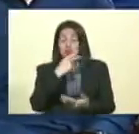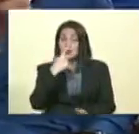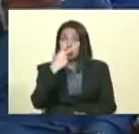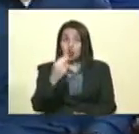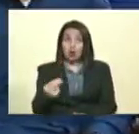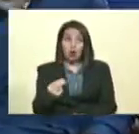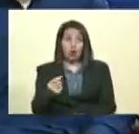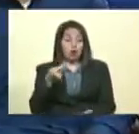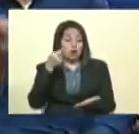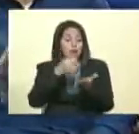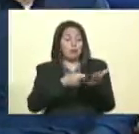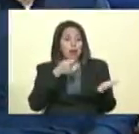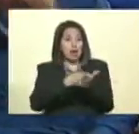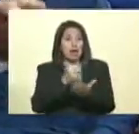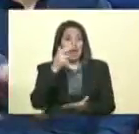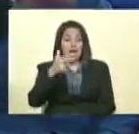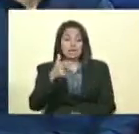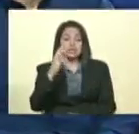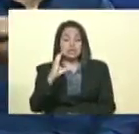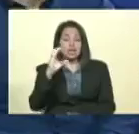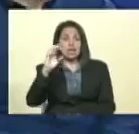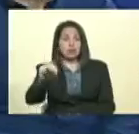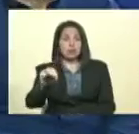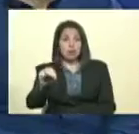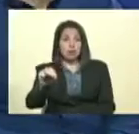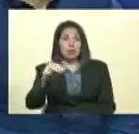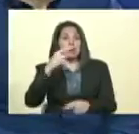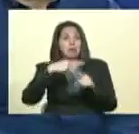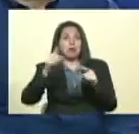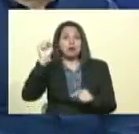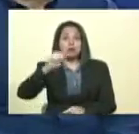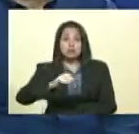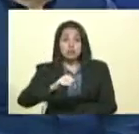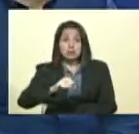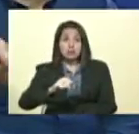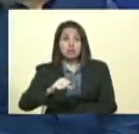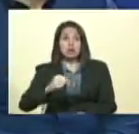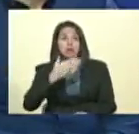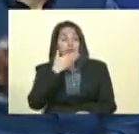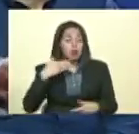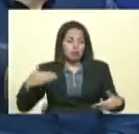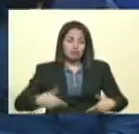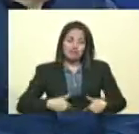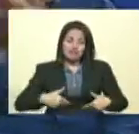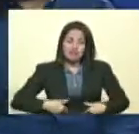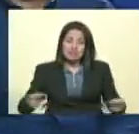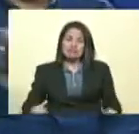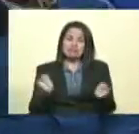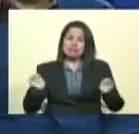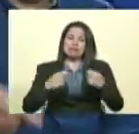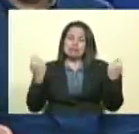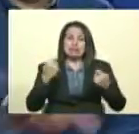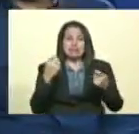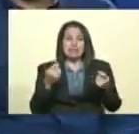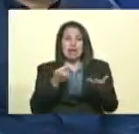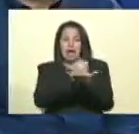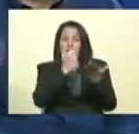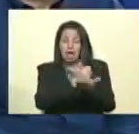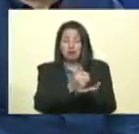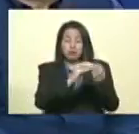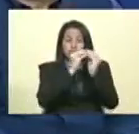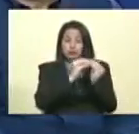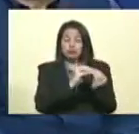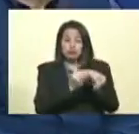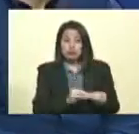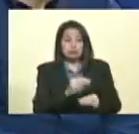dar medio a los HCM, sí a potenciar nuestro sistema de salud, sí a potenciar nuestros centros de trabajo, sí